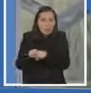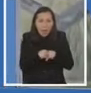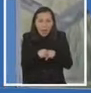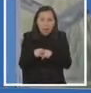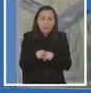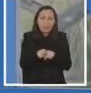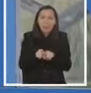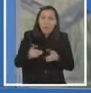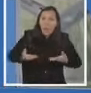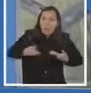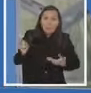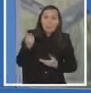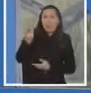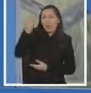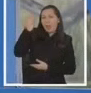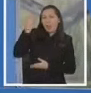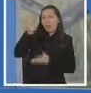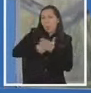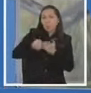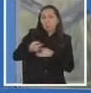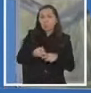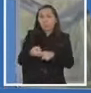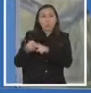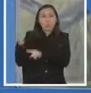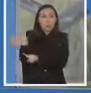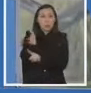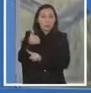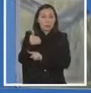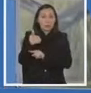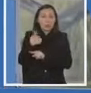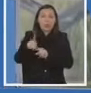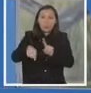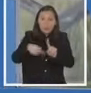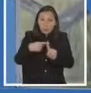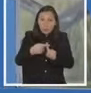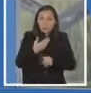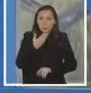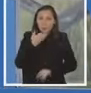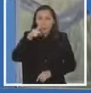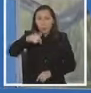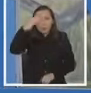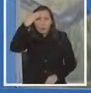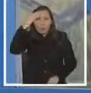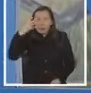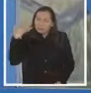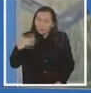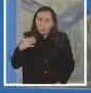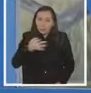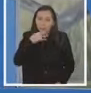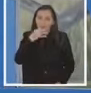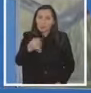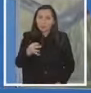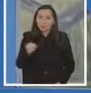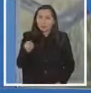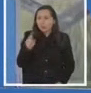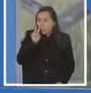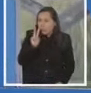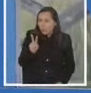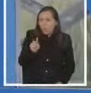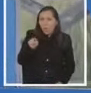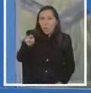animó a los primeros luchadores sociales de nuestra patria, pero que además hoy día, y esto es muy importante decirlo, por ahí